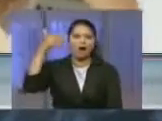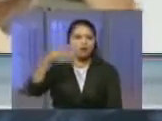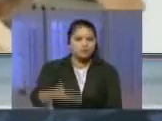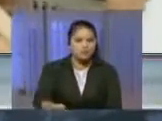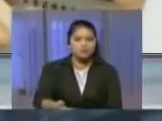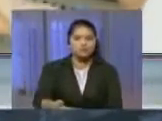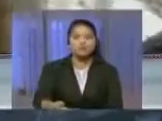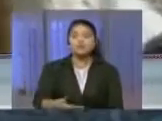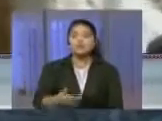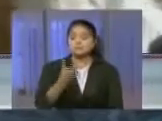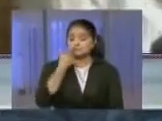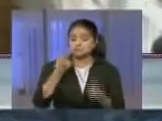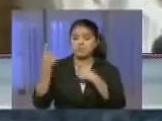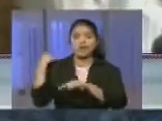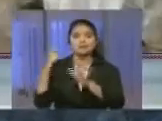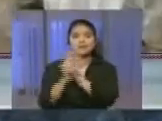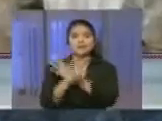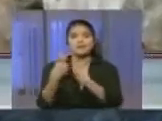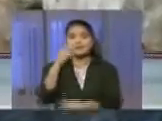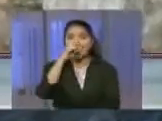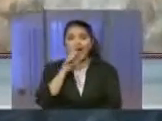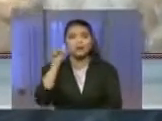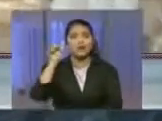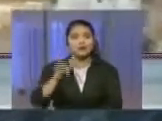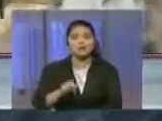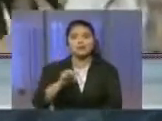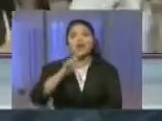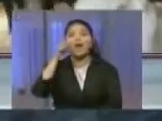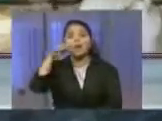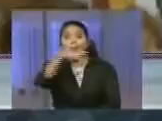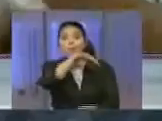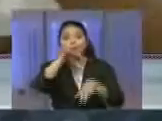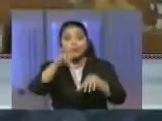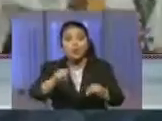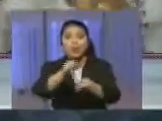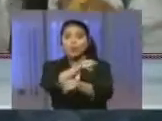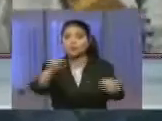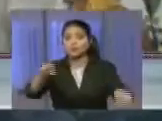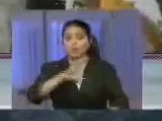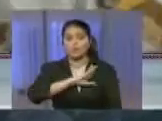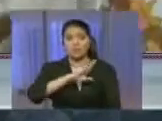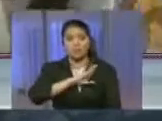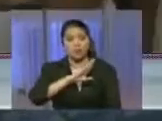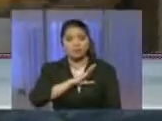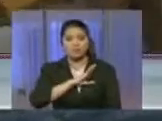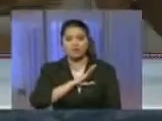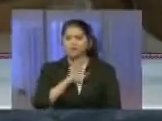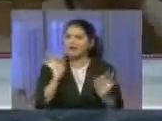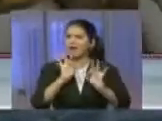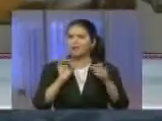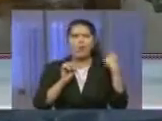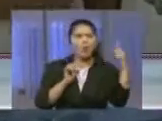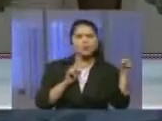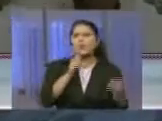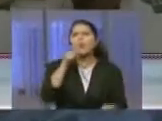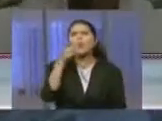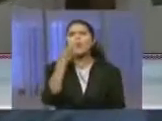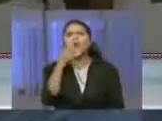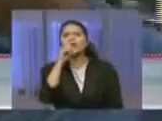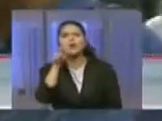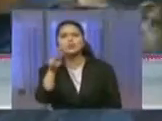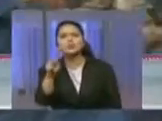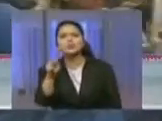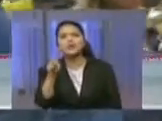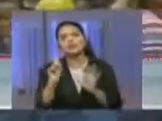de hace 17 años son los espacios del Poder del pueblo son de ustedes de más nadie Qué edad tienes tú Adriana